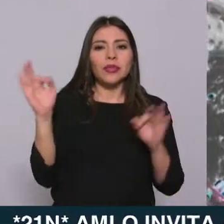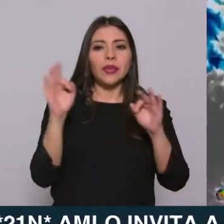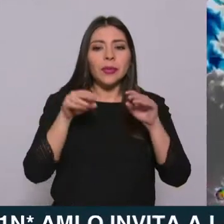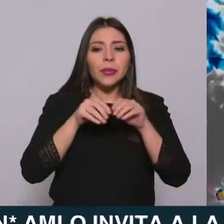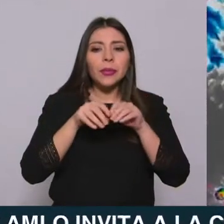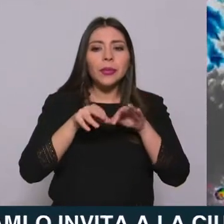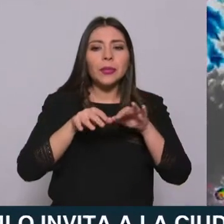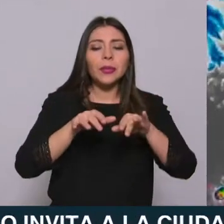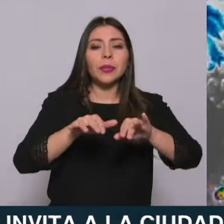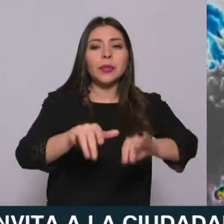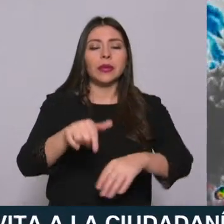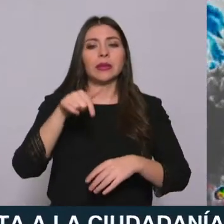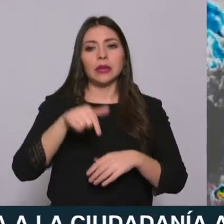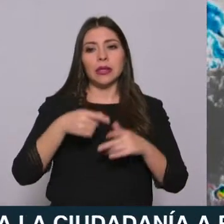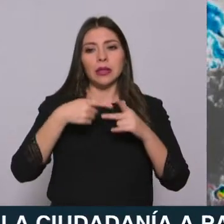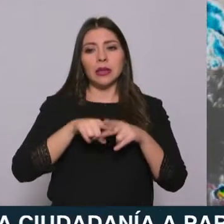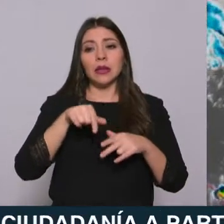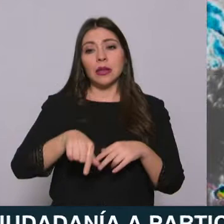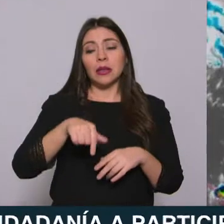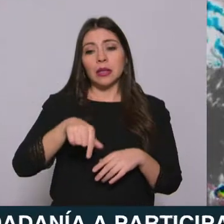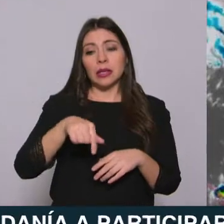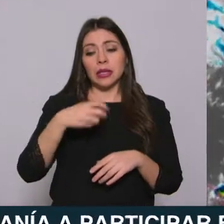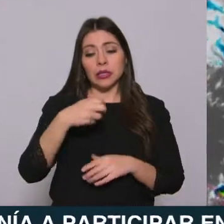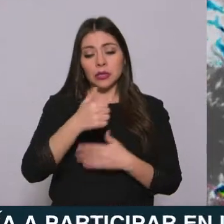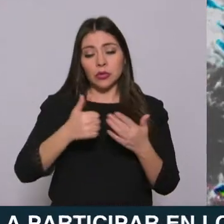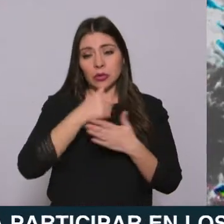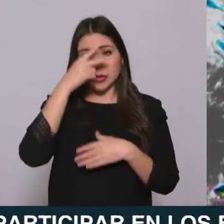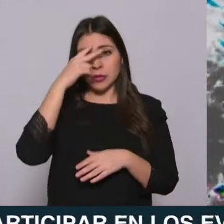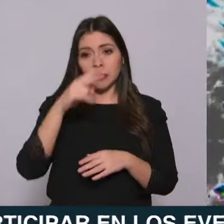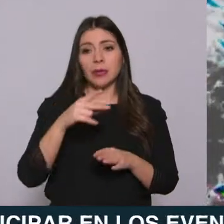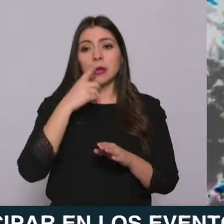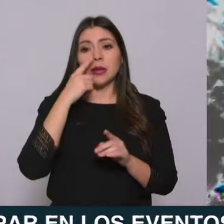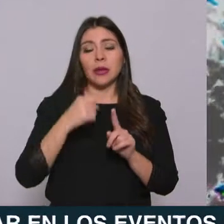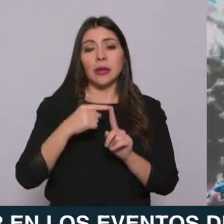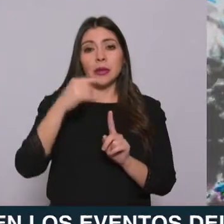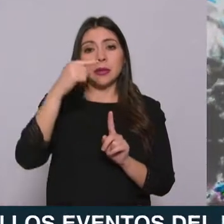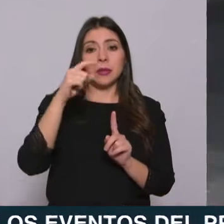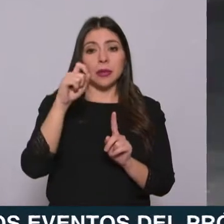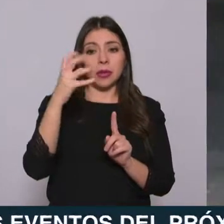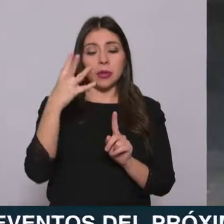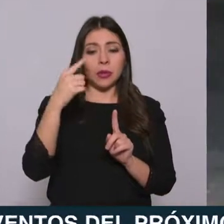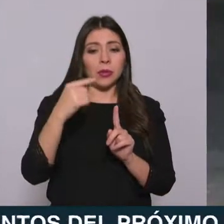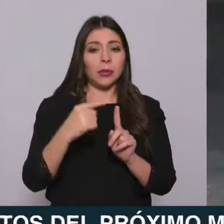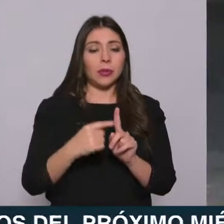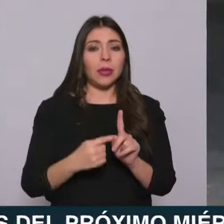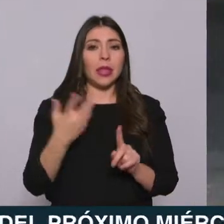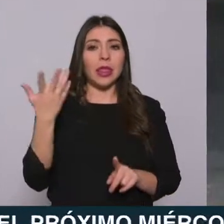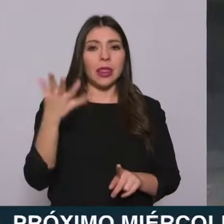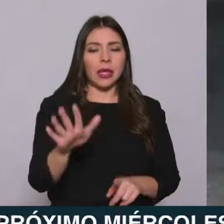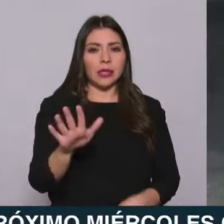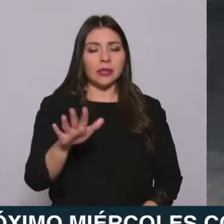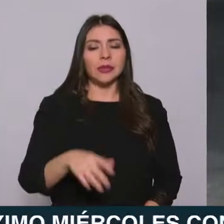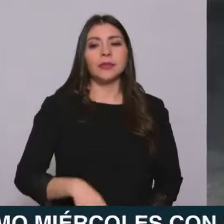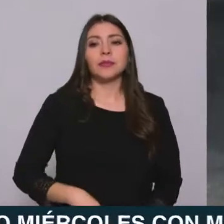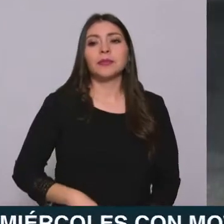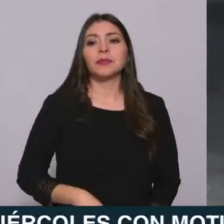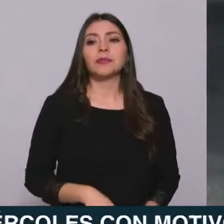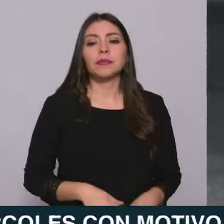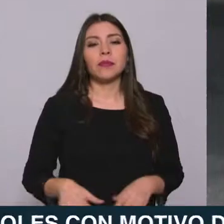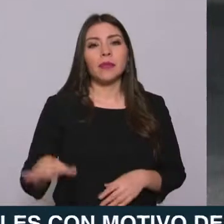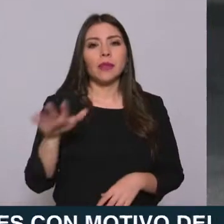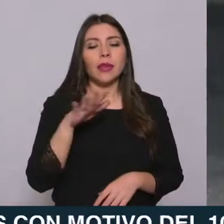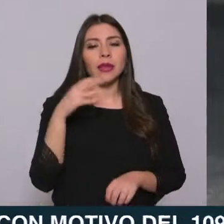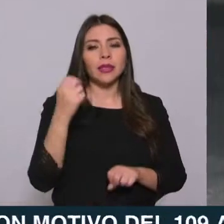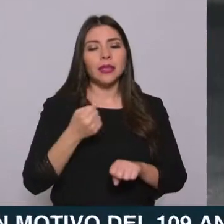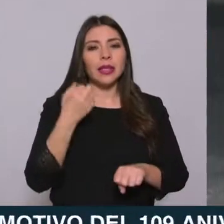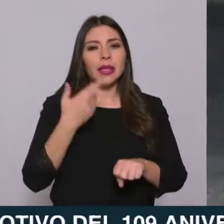Ciudad de México una temperatura máxima de 24 y mínima de 10 grados centígrados. Por su parte, la Secretaría de Gestión Integral de